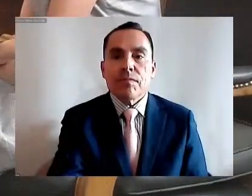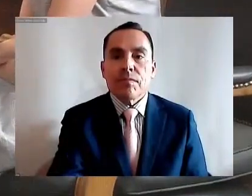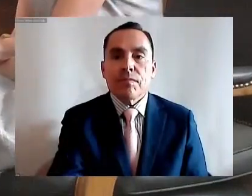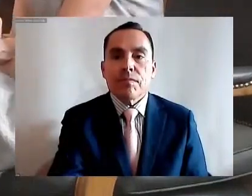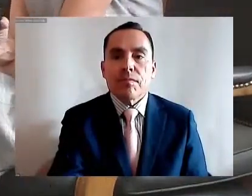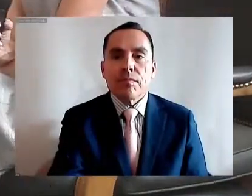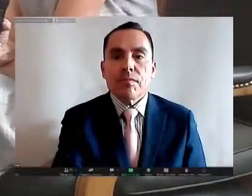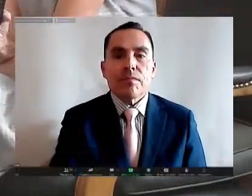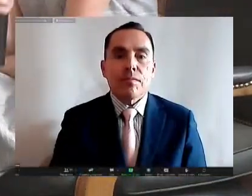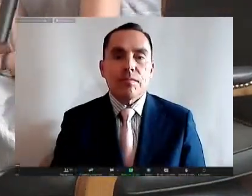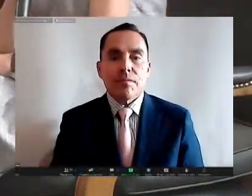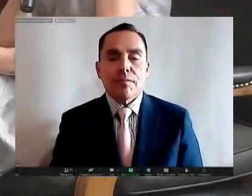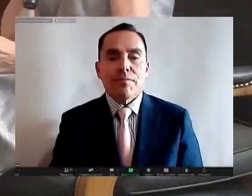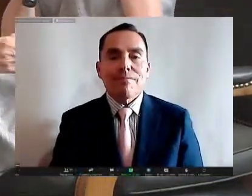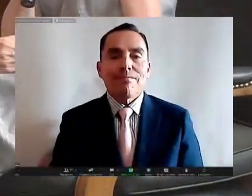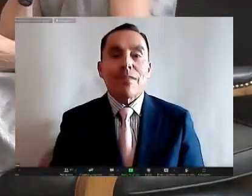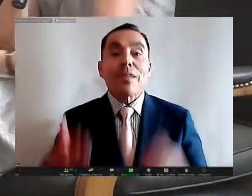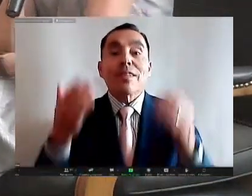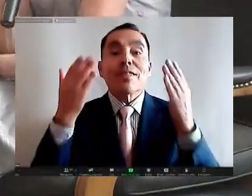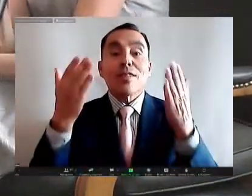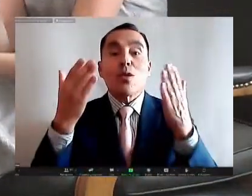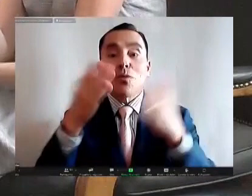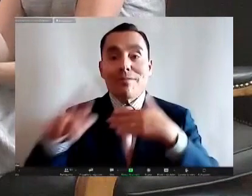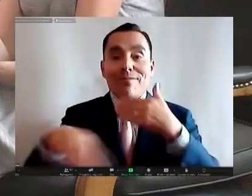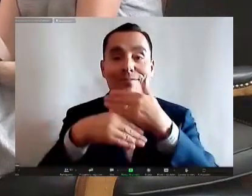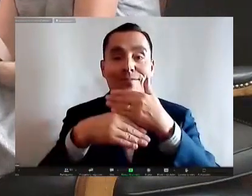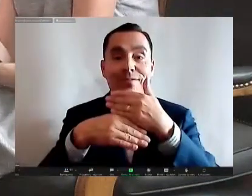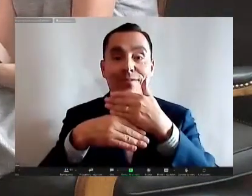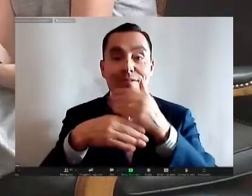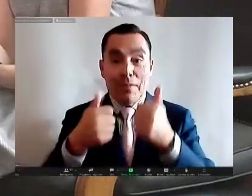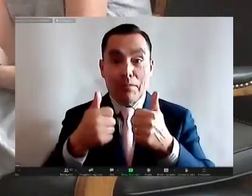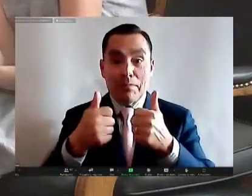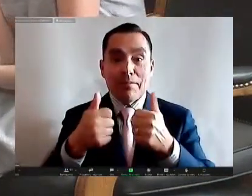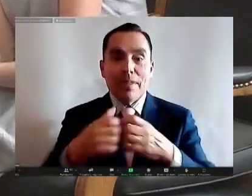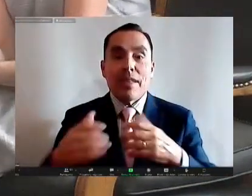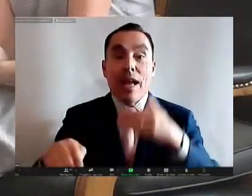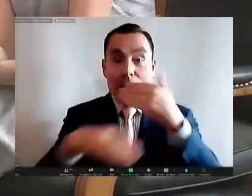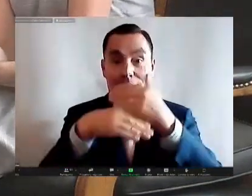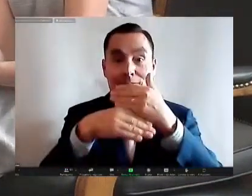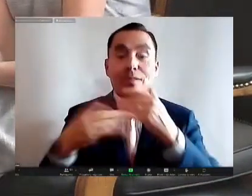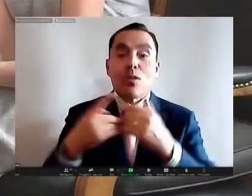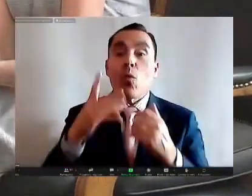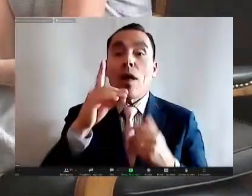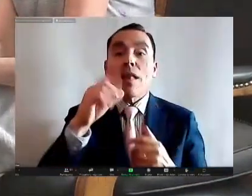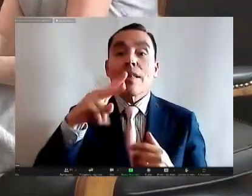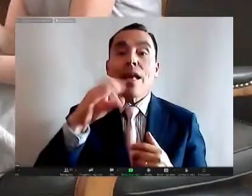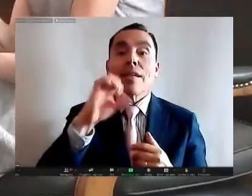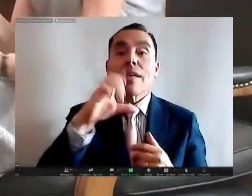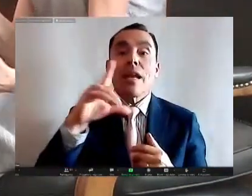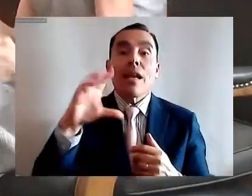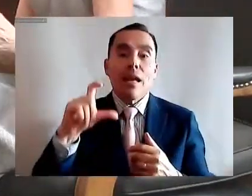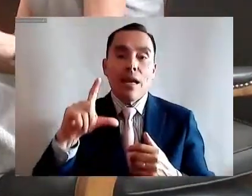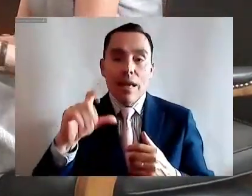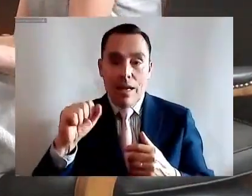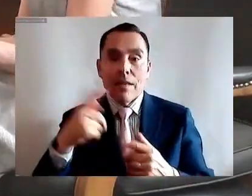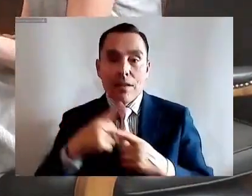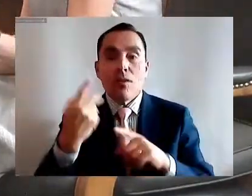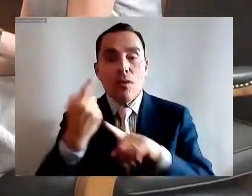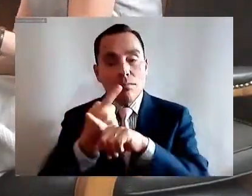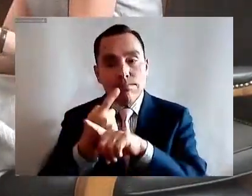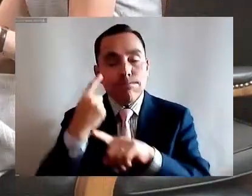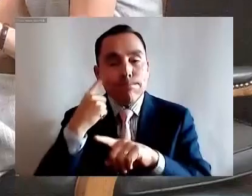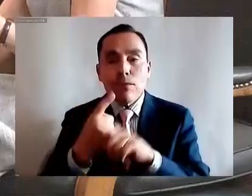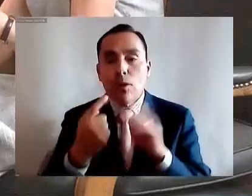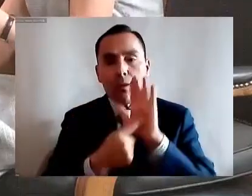saludos que Daniela ha manifestado a todos los